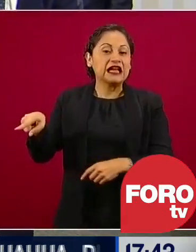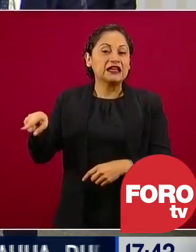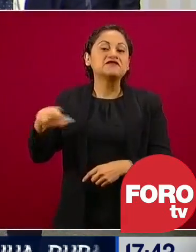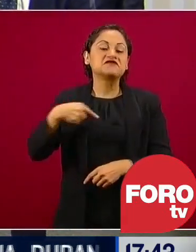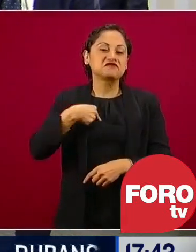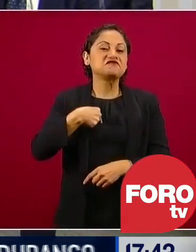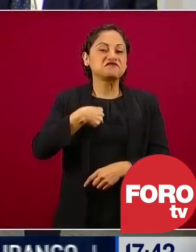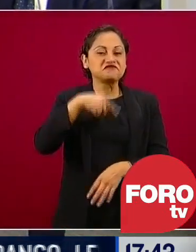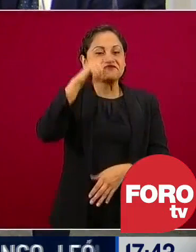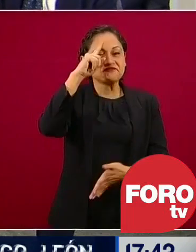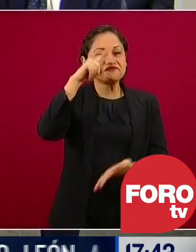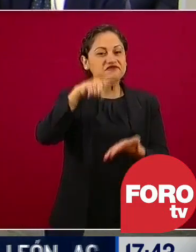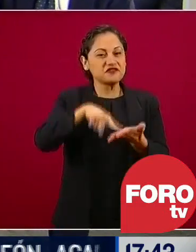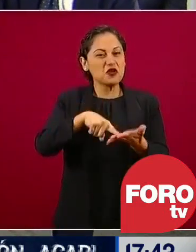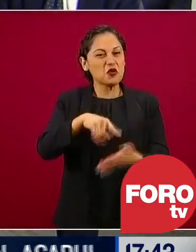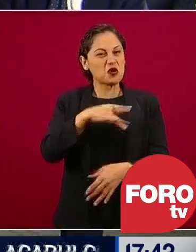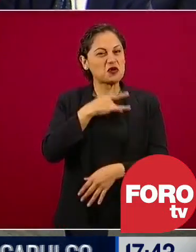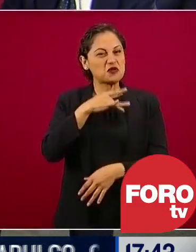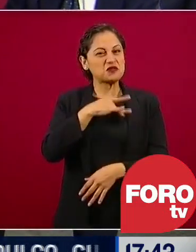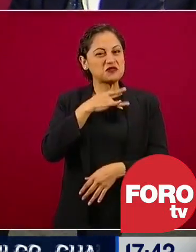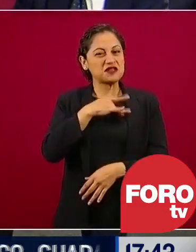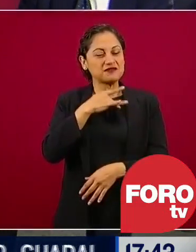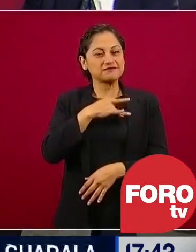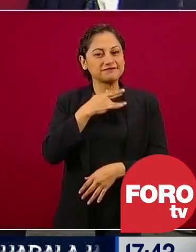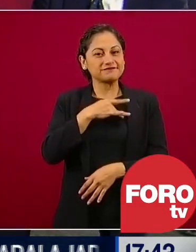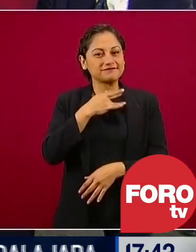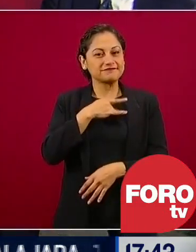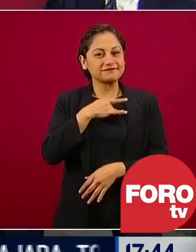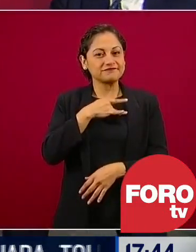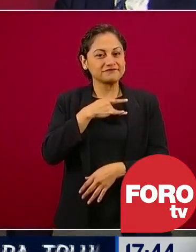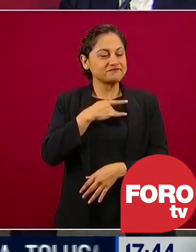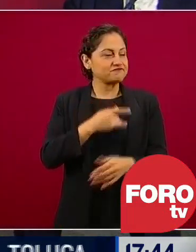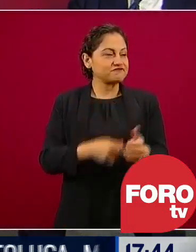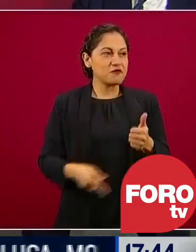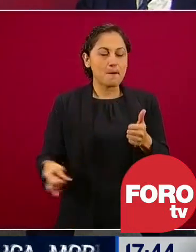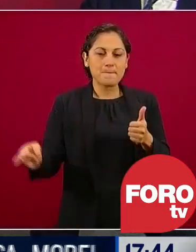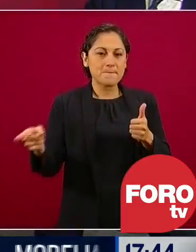le correspondería, antes que a nadie,